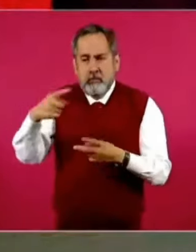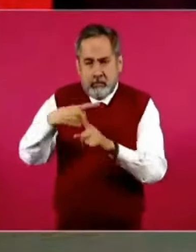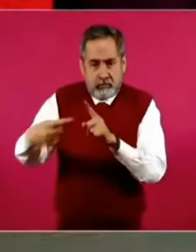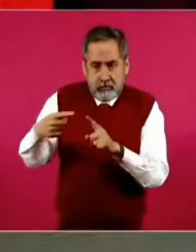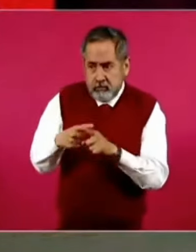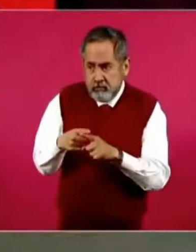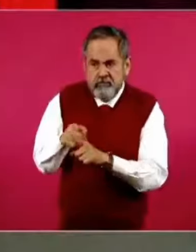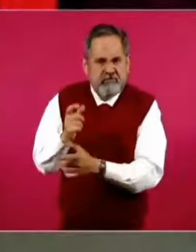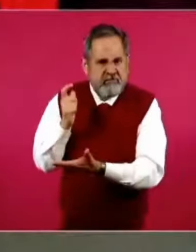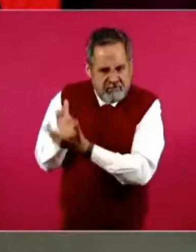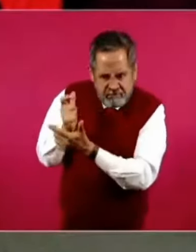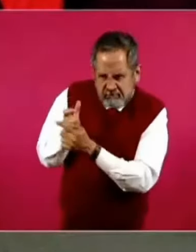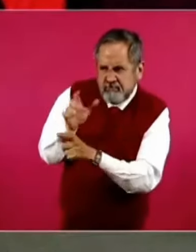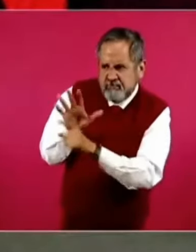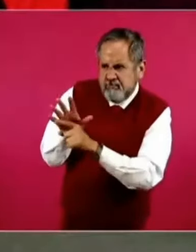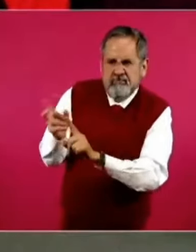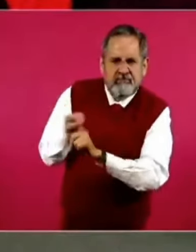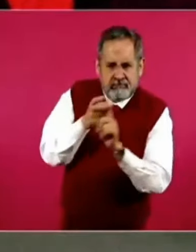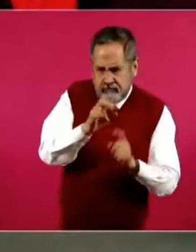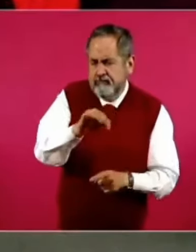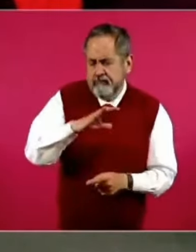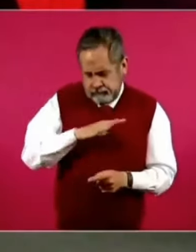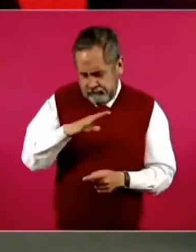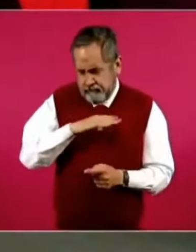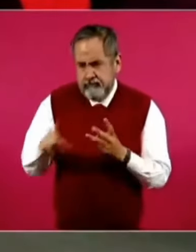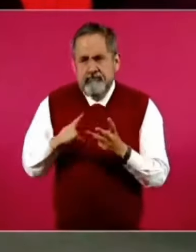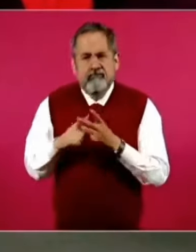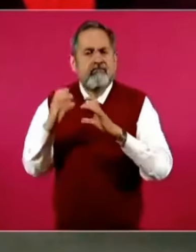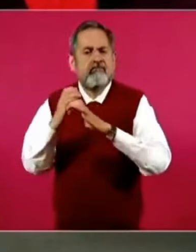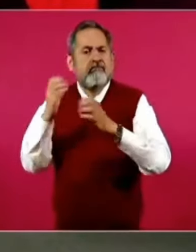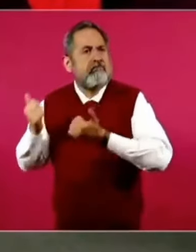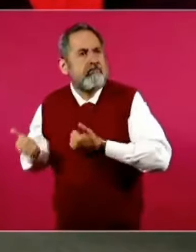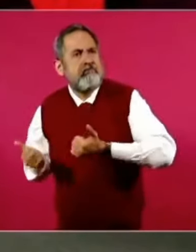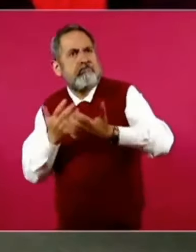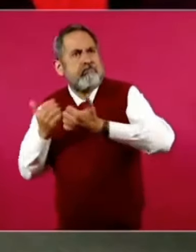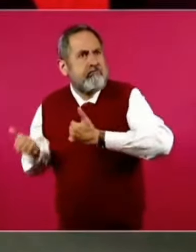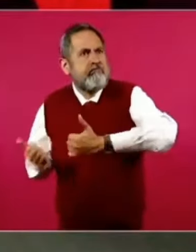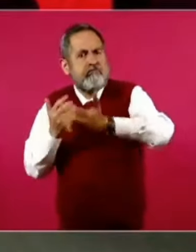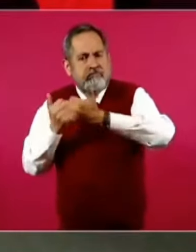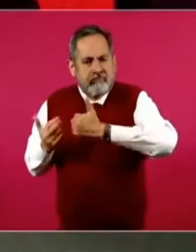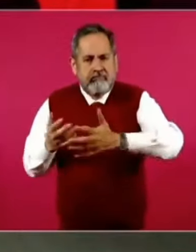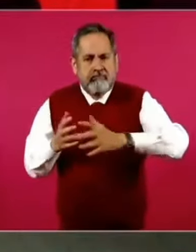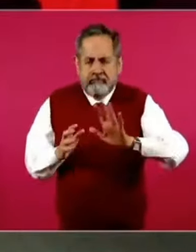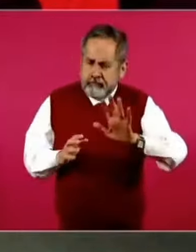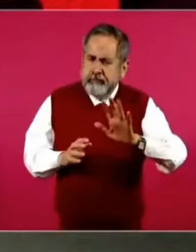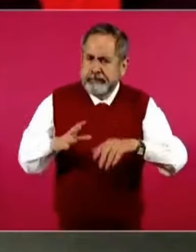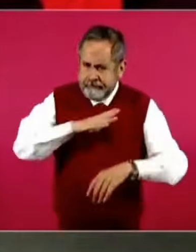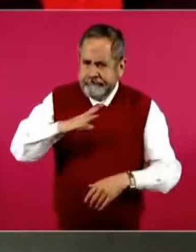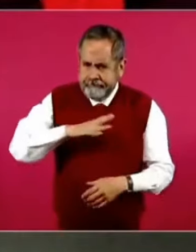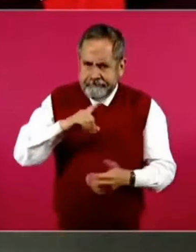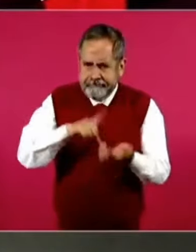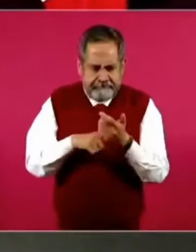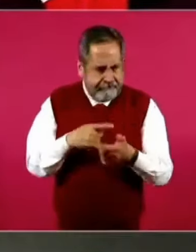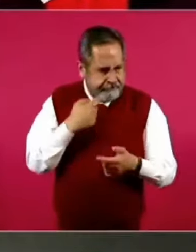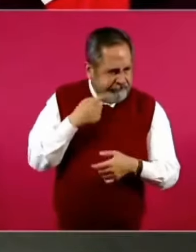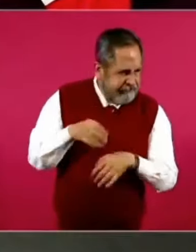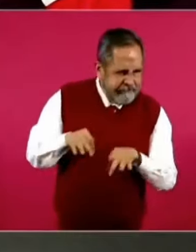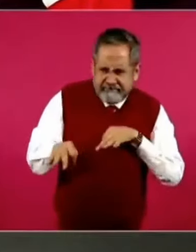medianos empresarios, a transportistas, y estamos trabajando para enfrentar